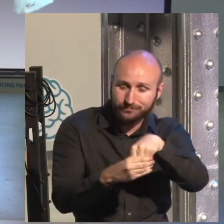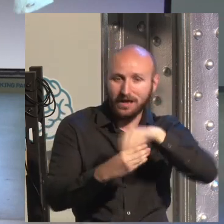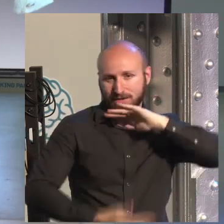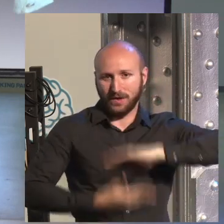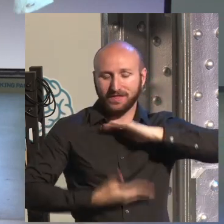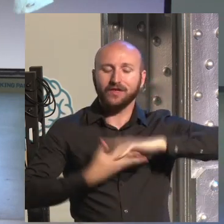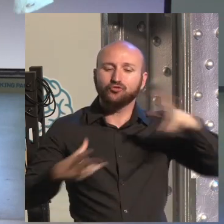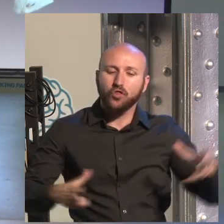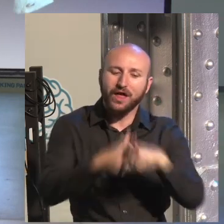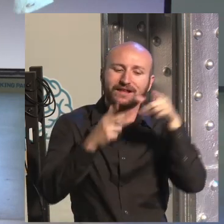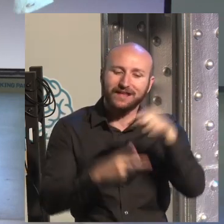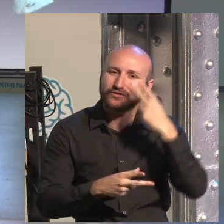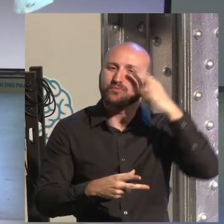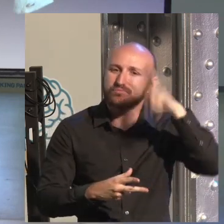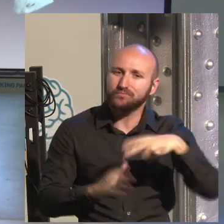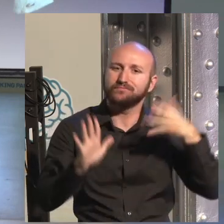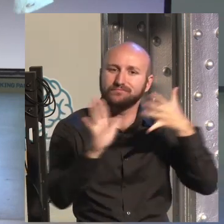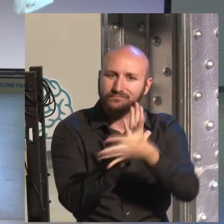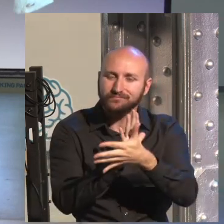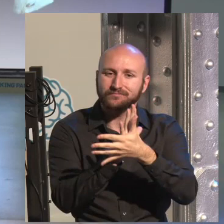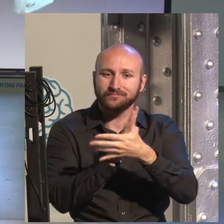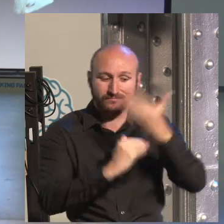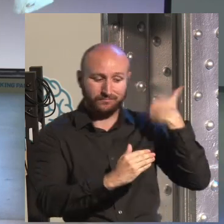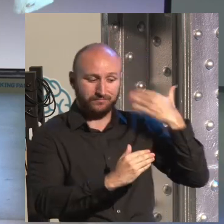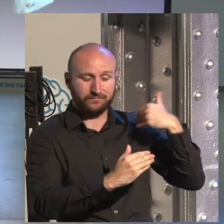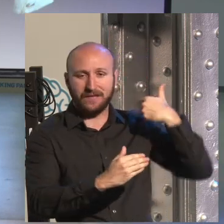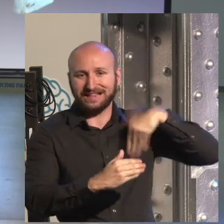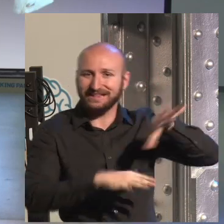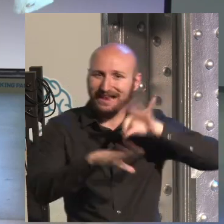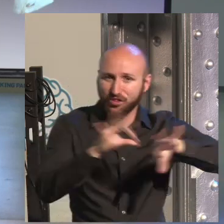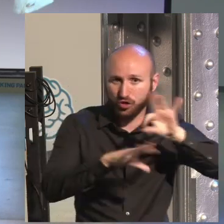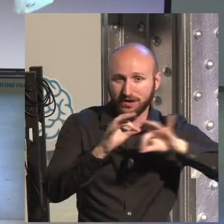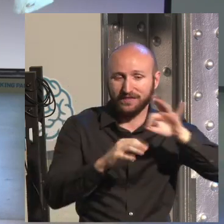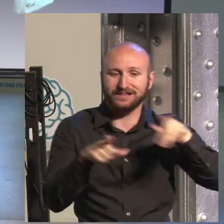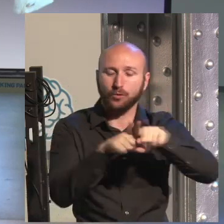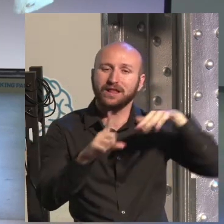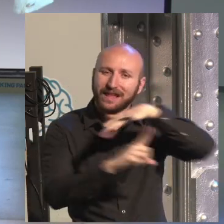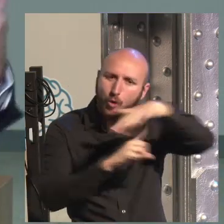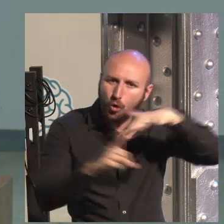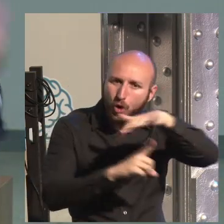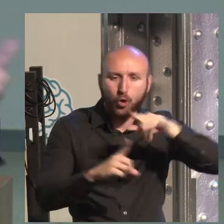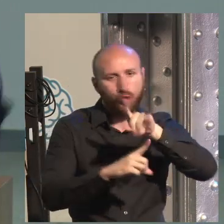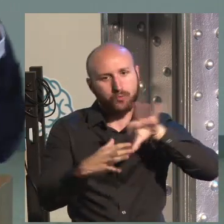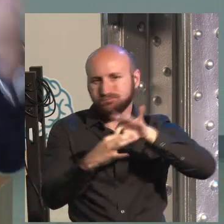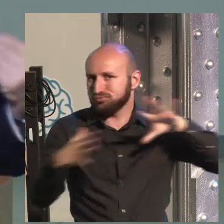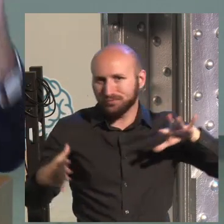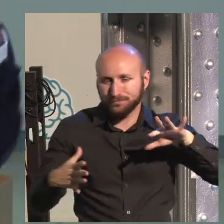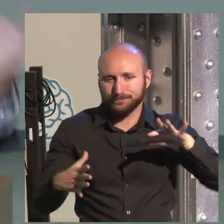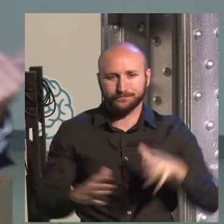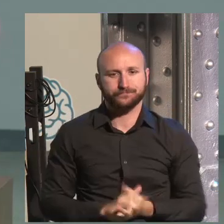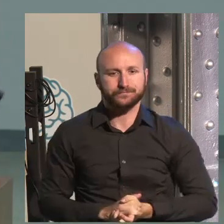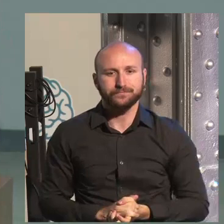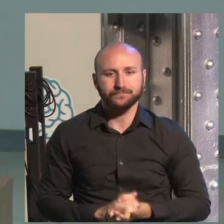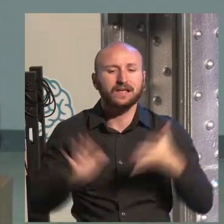sociales, serían las que habrían sido seleccionadas en ese medio, que ya no es el medio ecológico. Es decir, ninguna especie